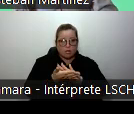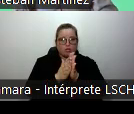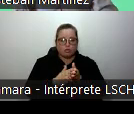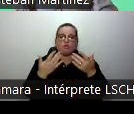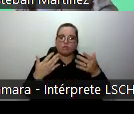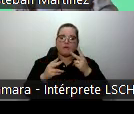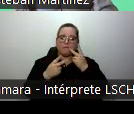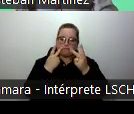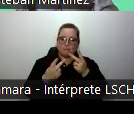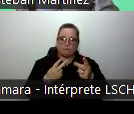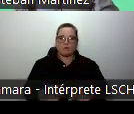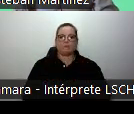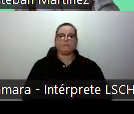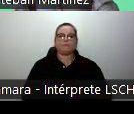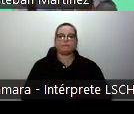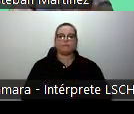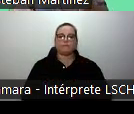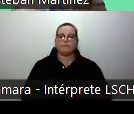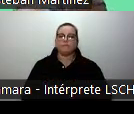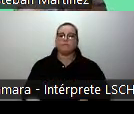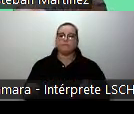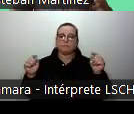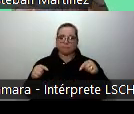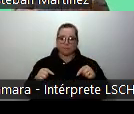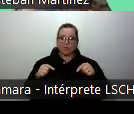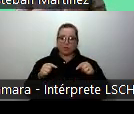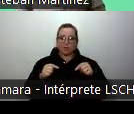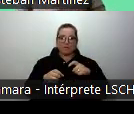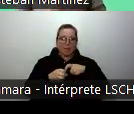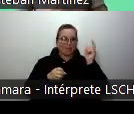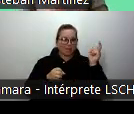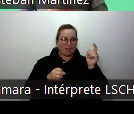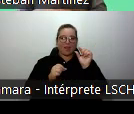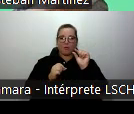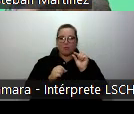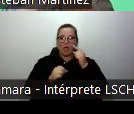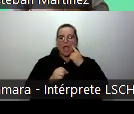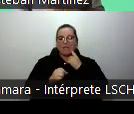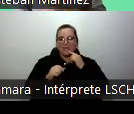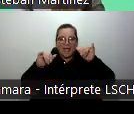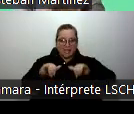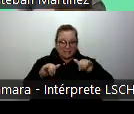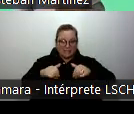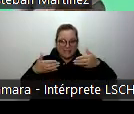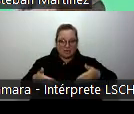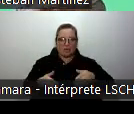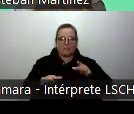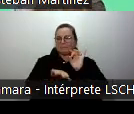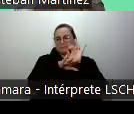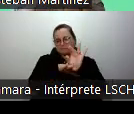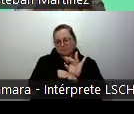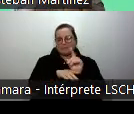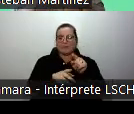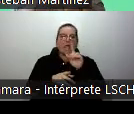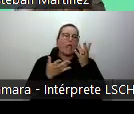hoy y ahora vamos a desconectarnos un poco estar aquí y ahora y te quiero dar un tip te ha